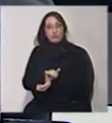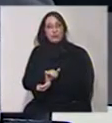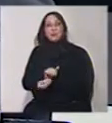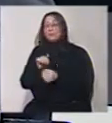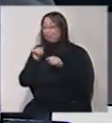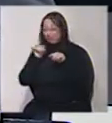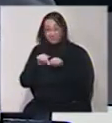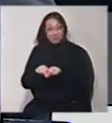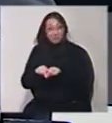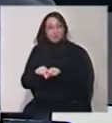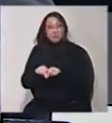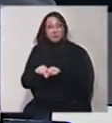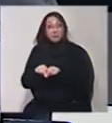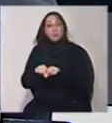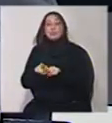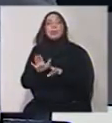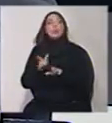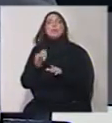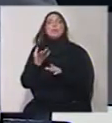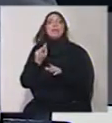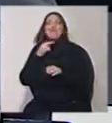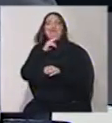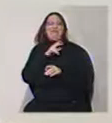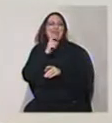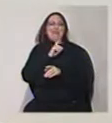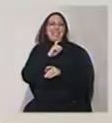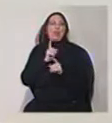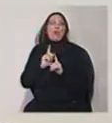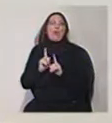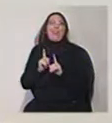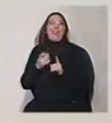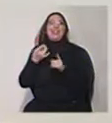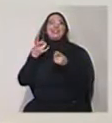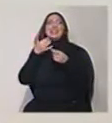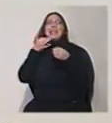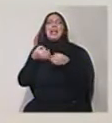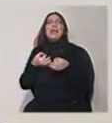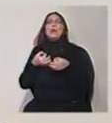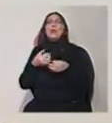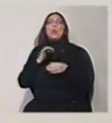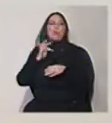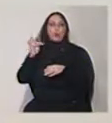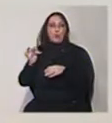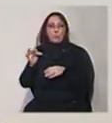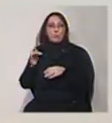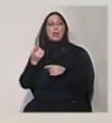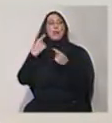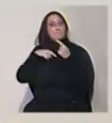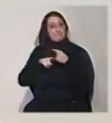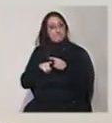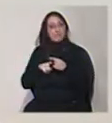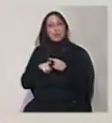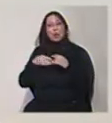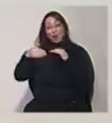sentido, esto es una falacia, no asegura, claro, para nada lo que vaya a suceder. Pero además,